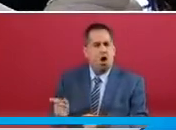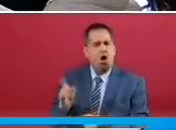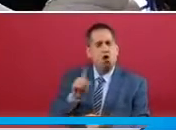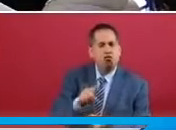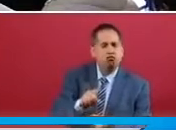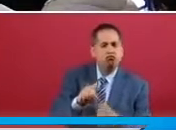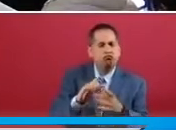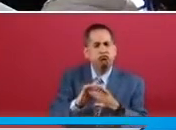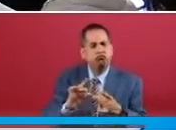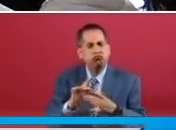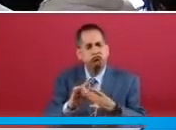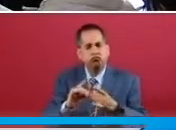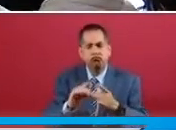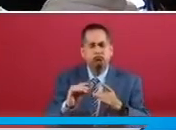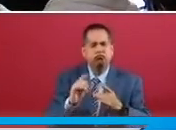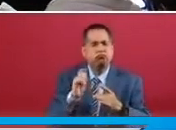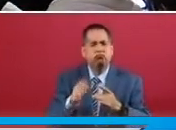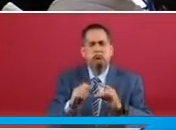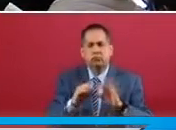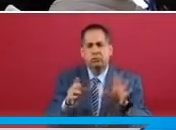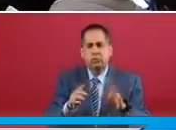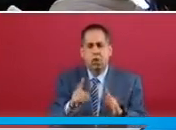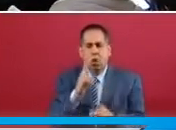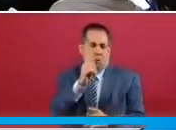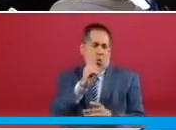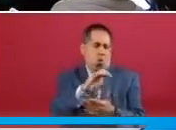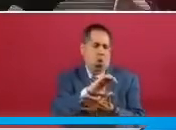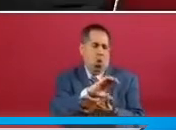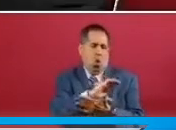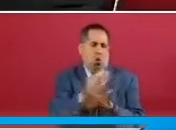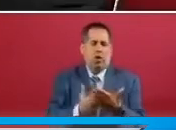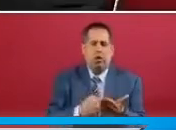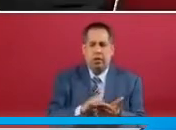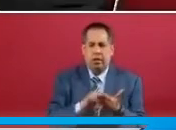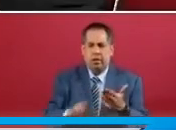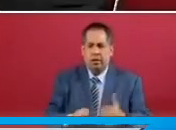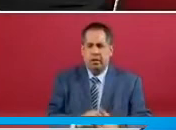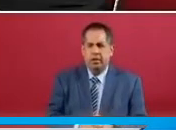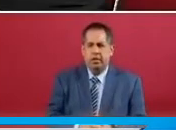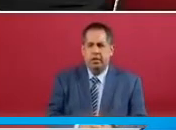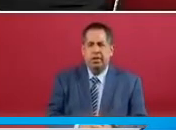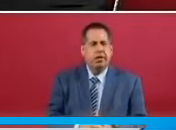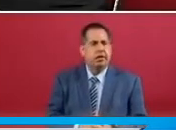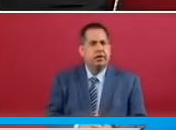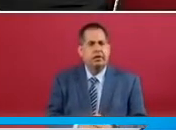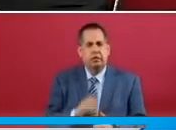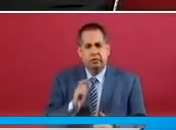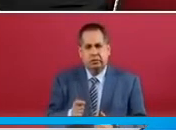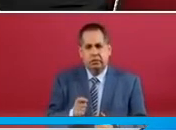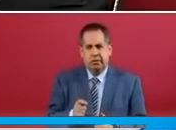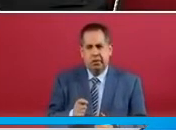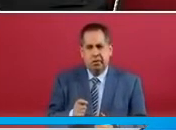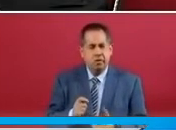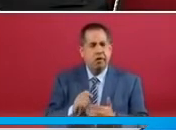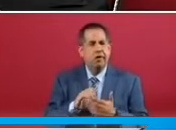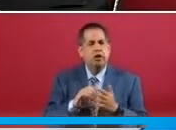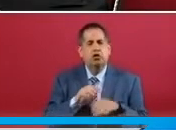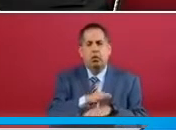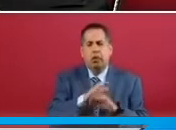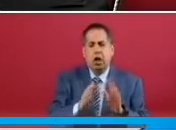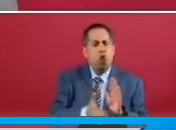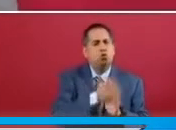a los ciudadanos. Son prácticas que no se realizan en ninguna otra parte del mundo gracias a que los gobernantes lo permitieron por